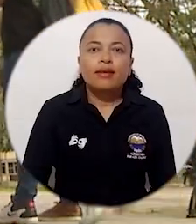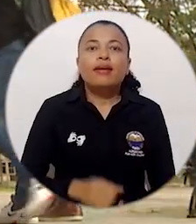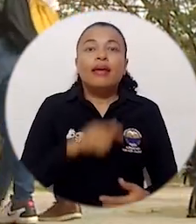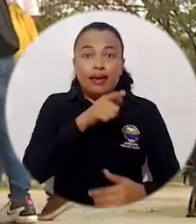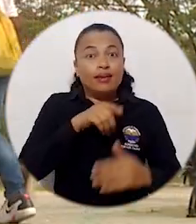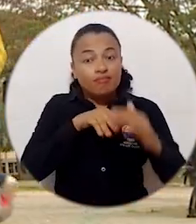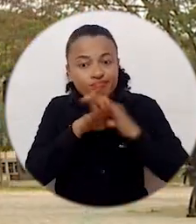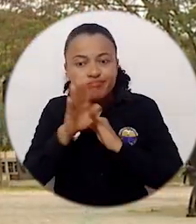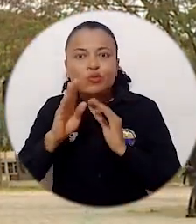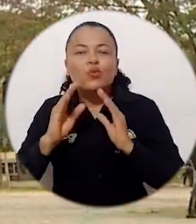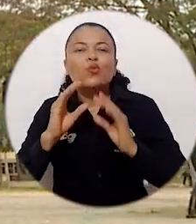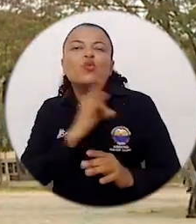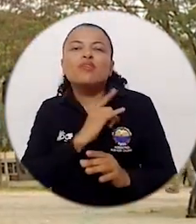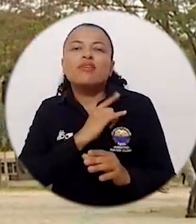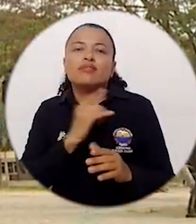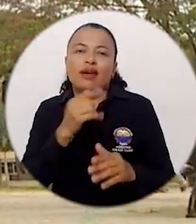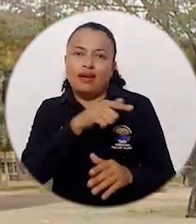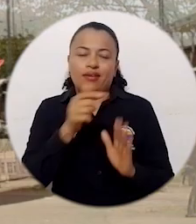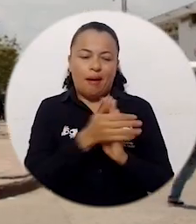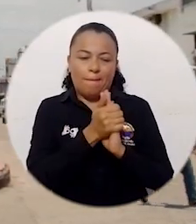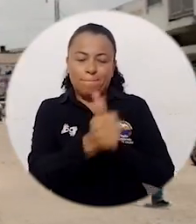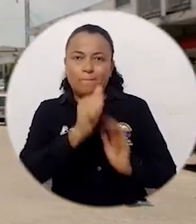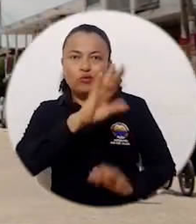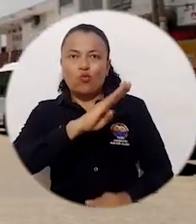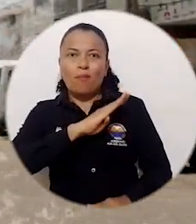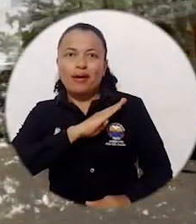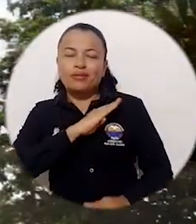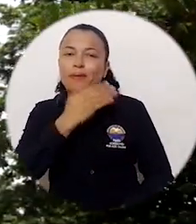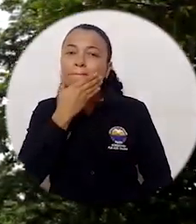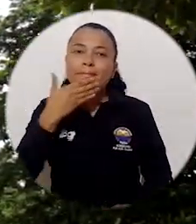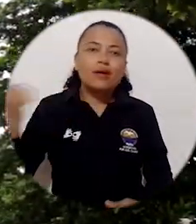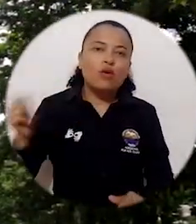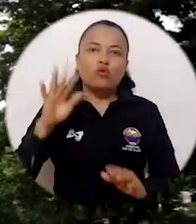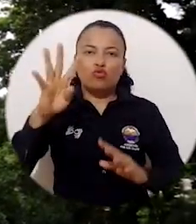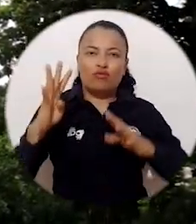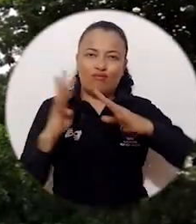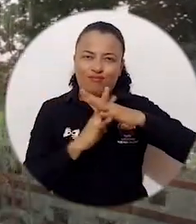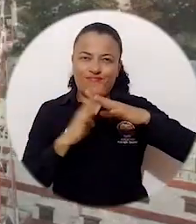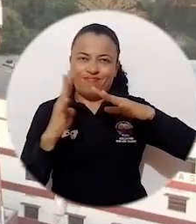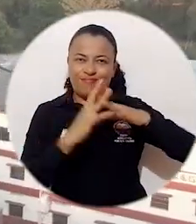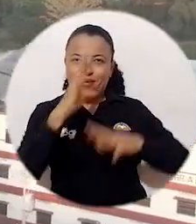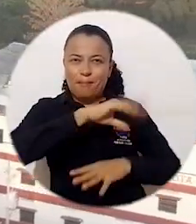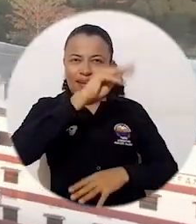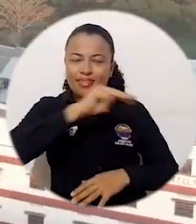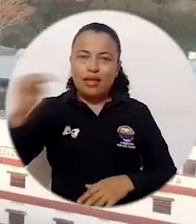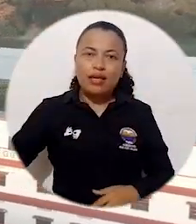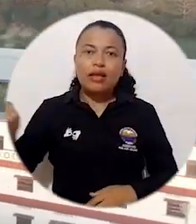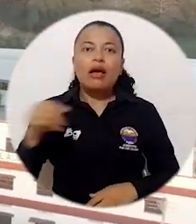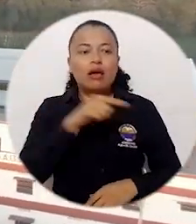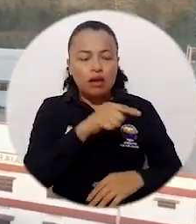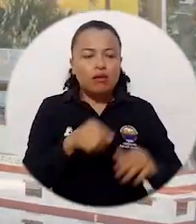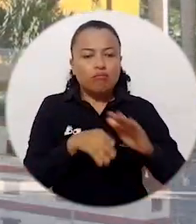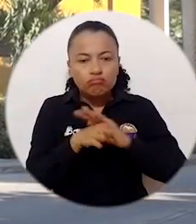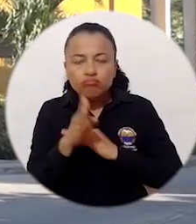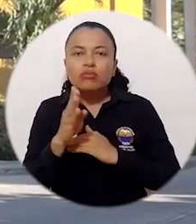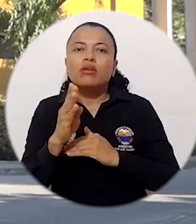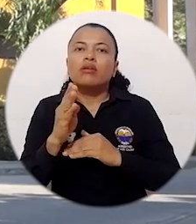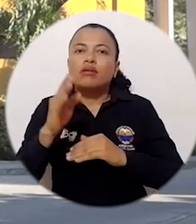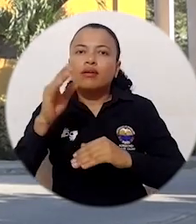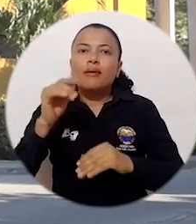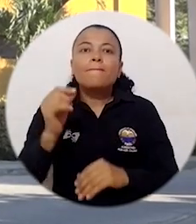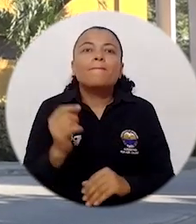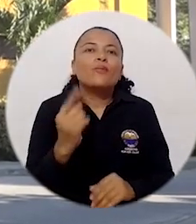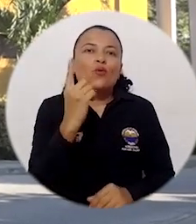Eva ingresó a un Magdalena gracias su desempeño como mejor bachiller de su municipio fundación Magdalena esto le permitió